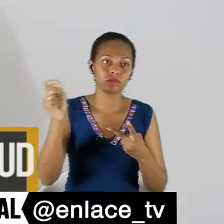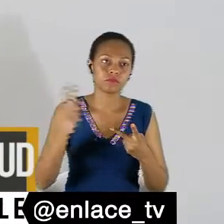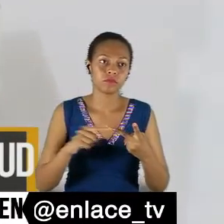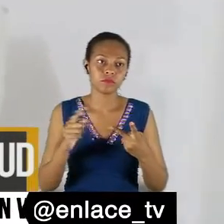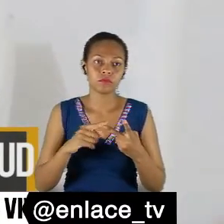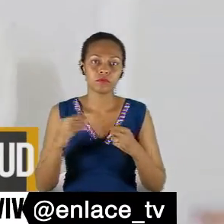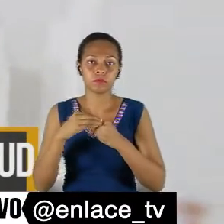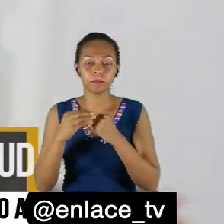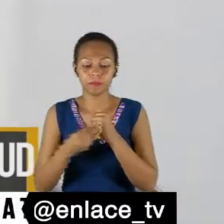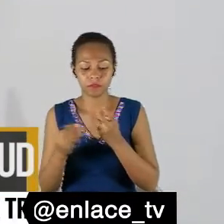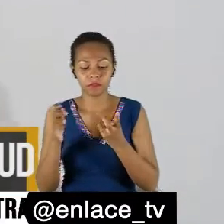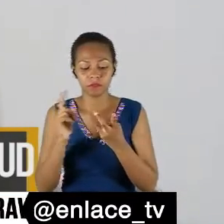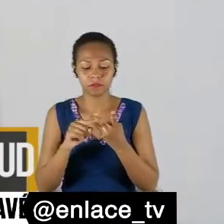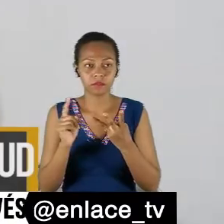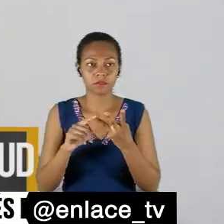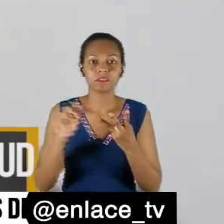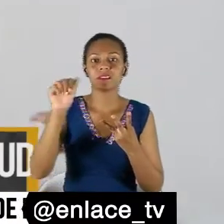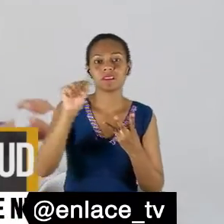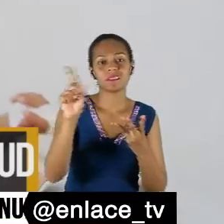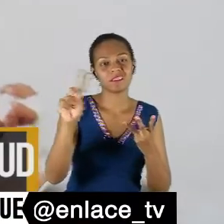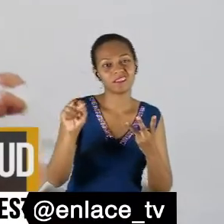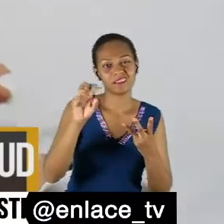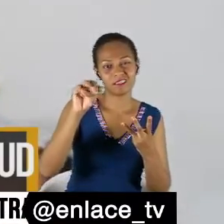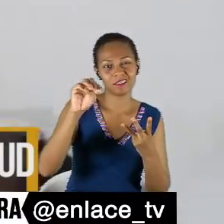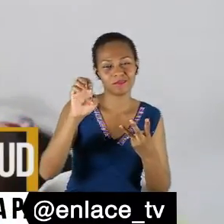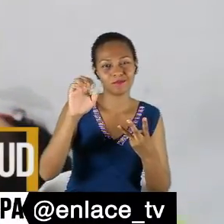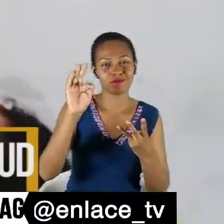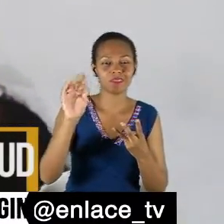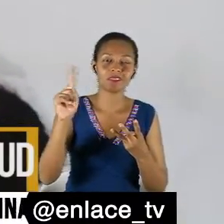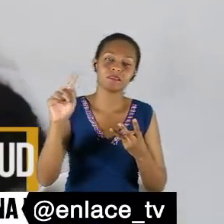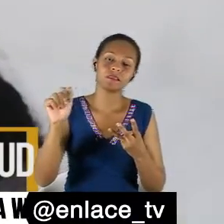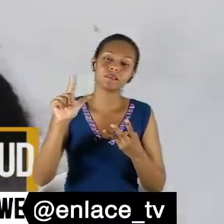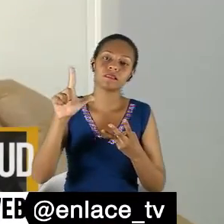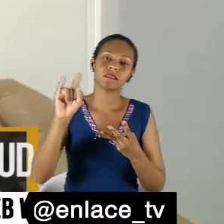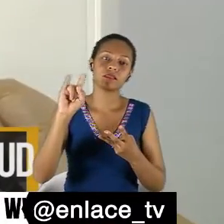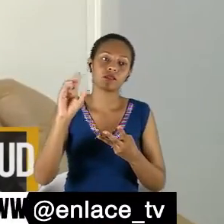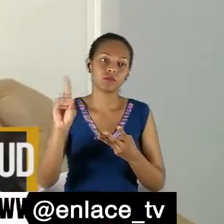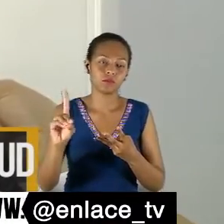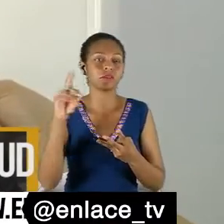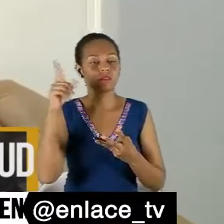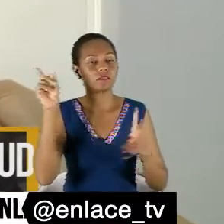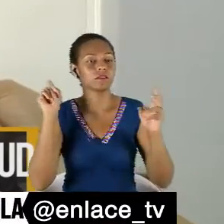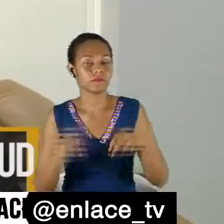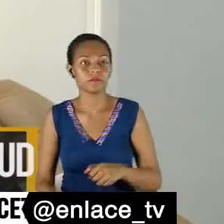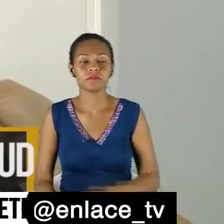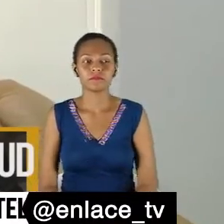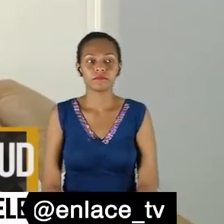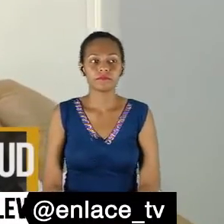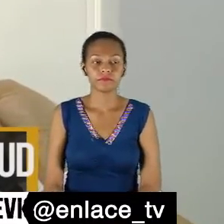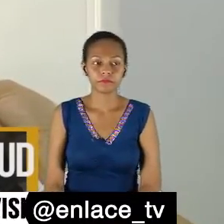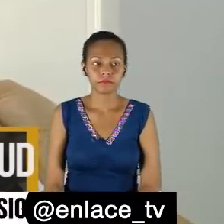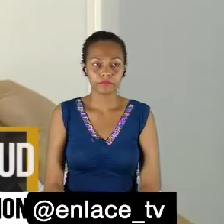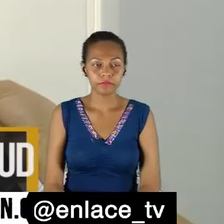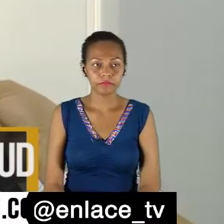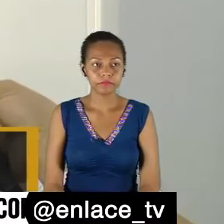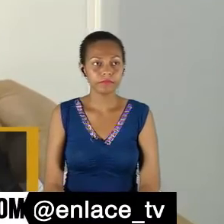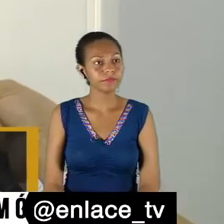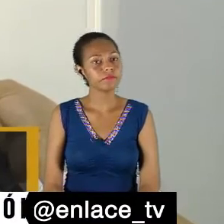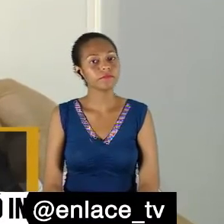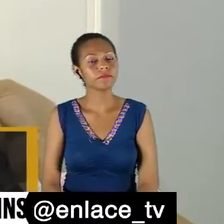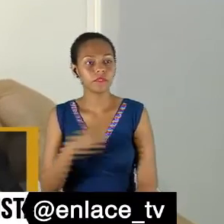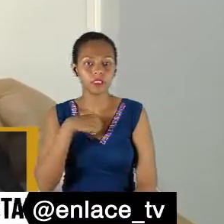están disponibles para vincular a la población vulnerable no asegurada del municipio. Tener el Sisbén en el nivel 1